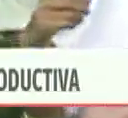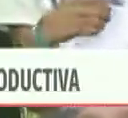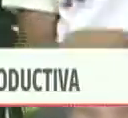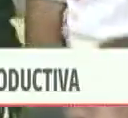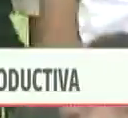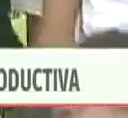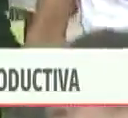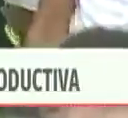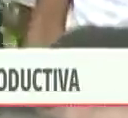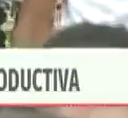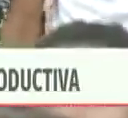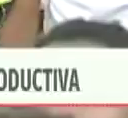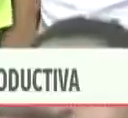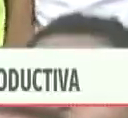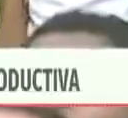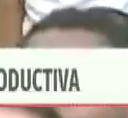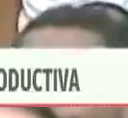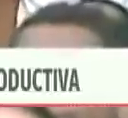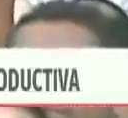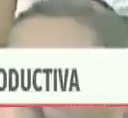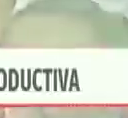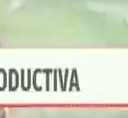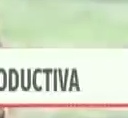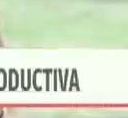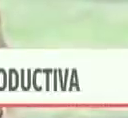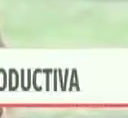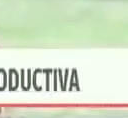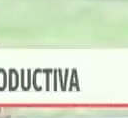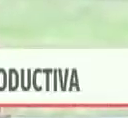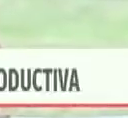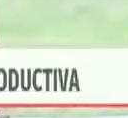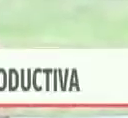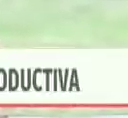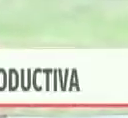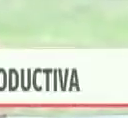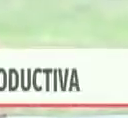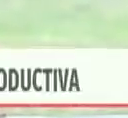Esa consigna no es para el horario infantil.